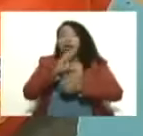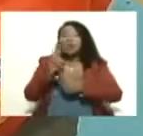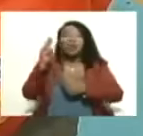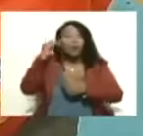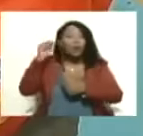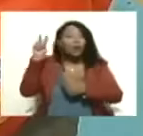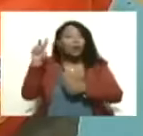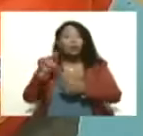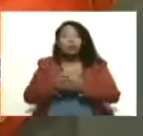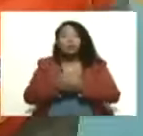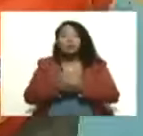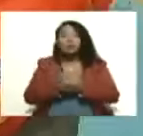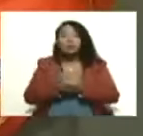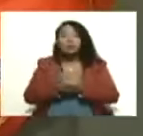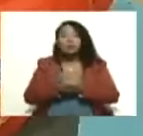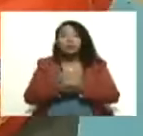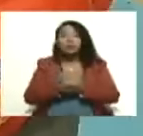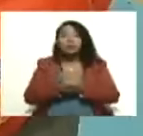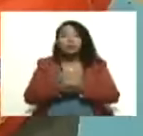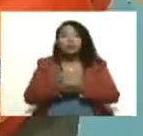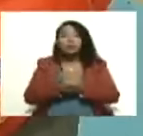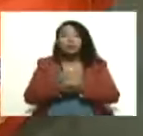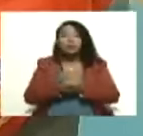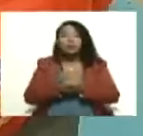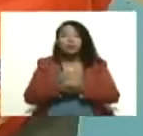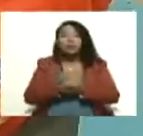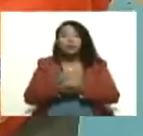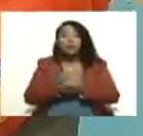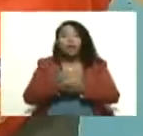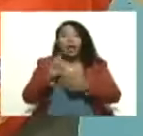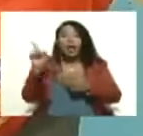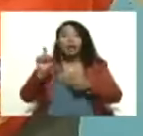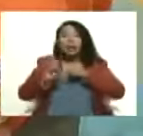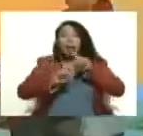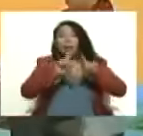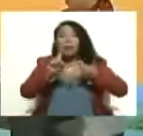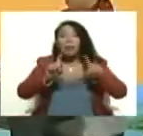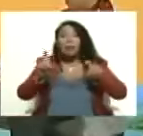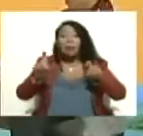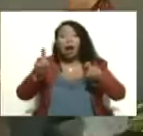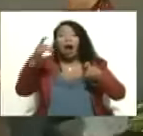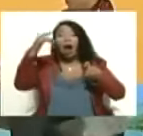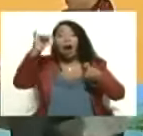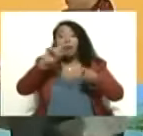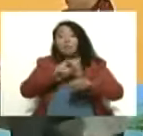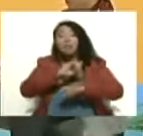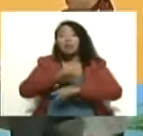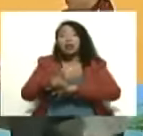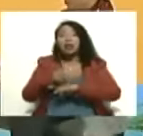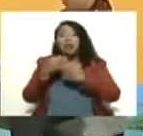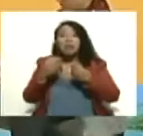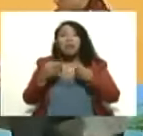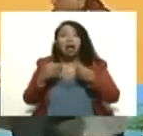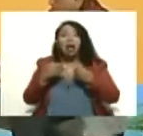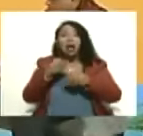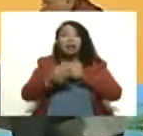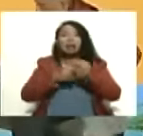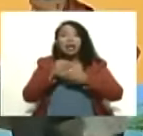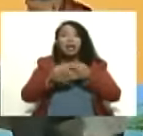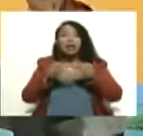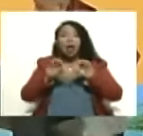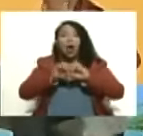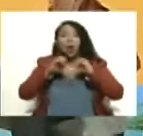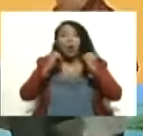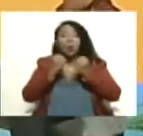bolivariana de Venezuela desde el punto de vista de ese referendo consultivo evidentemente es un mandato para que se organice un gran plan